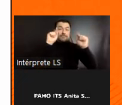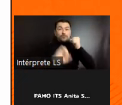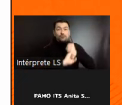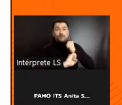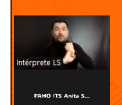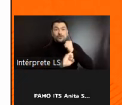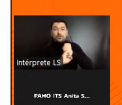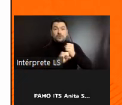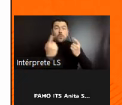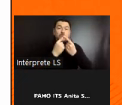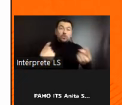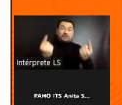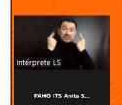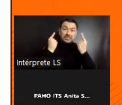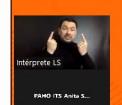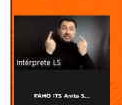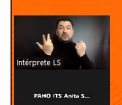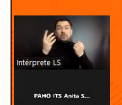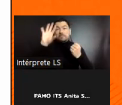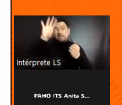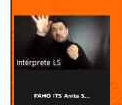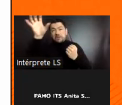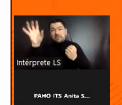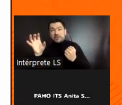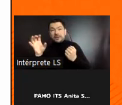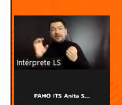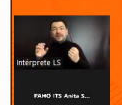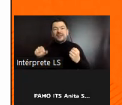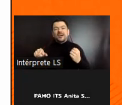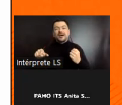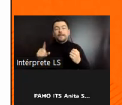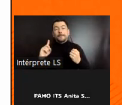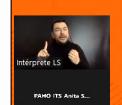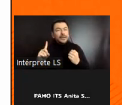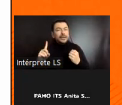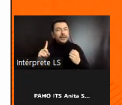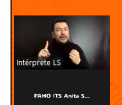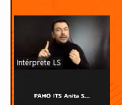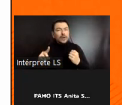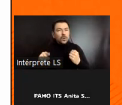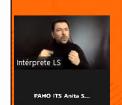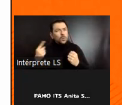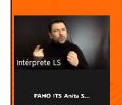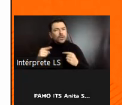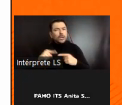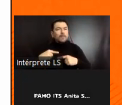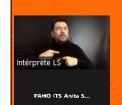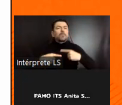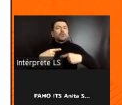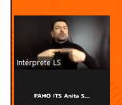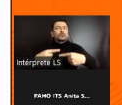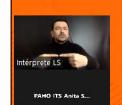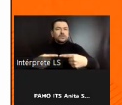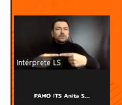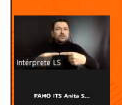puede ver que se trabaja de esa manera. Sin embargo, a la vez hay un ciclo que genera una imposibilidad de transferir